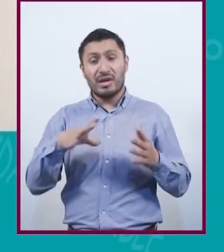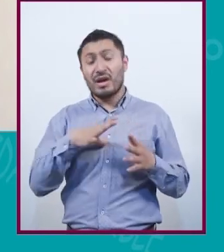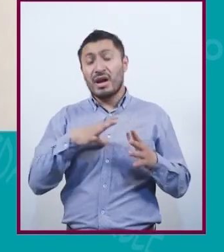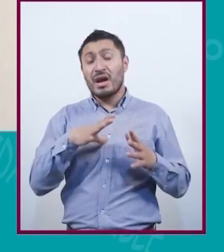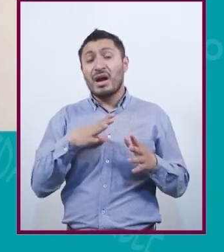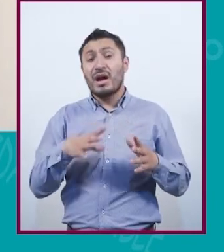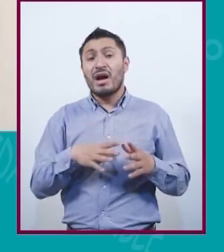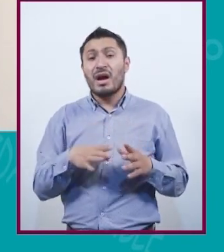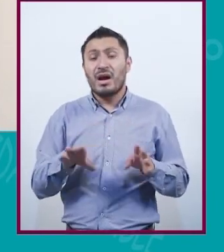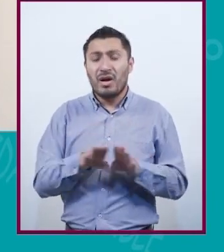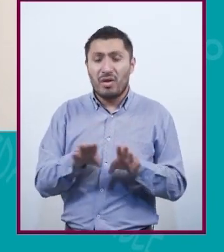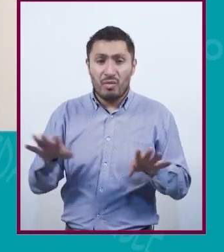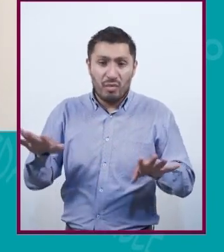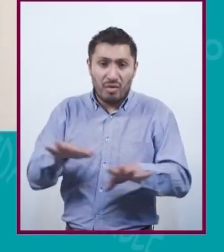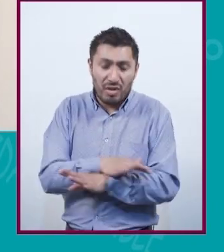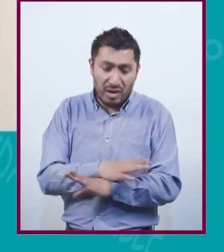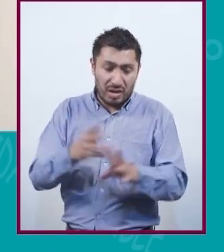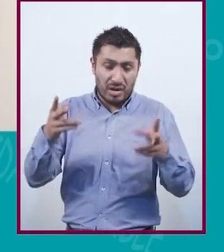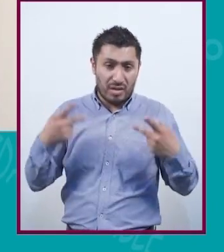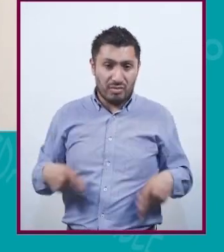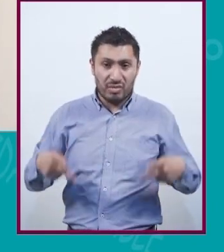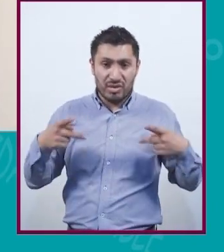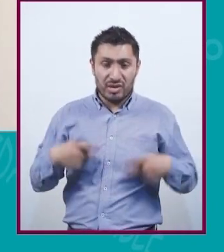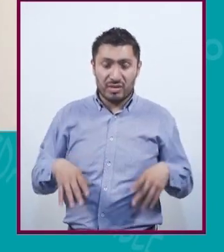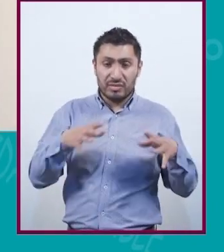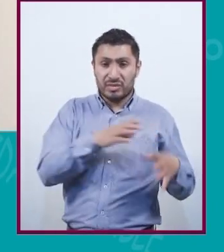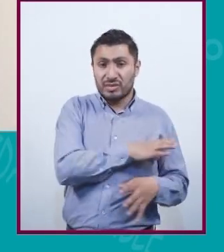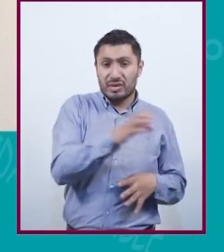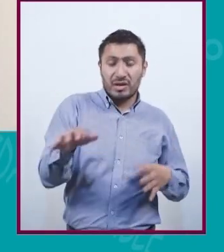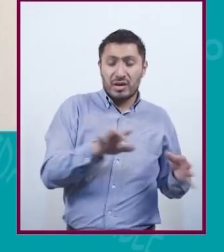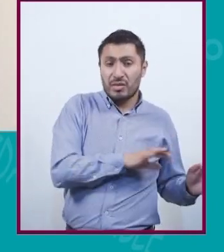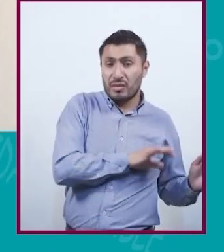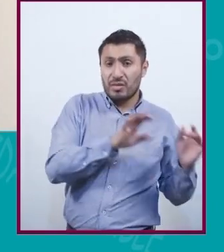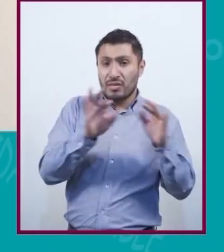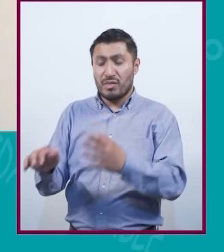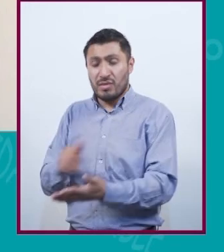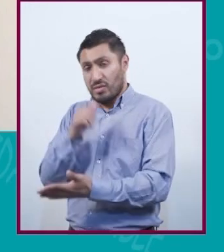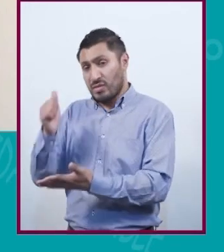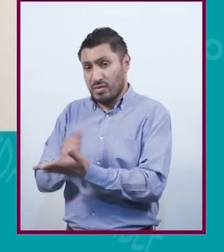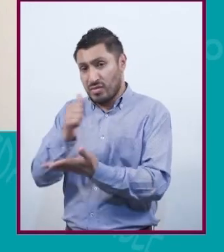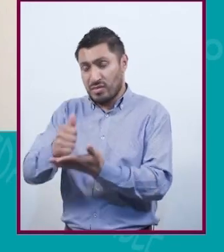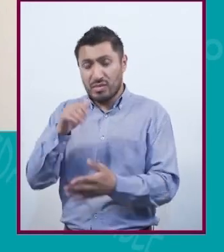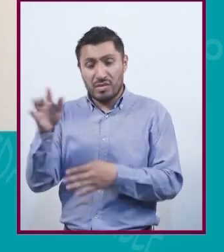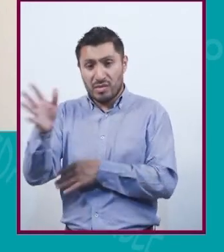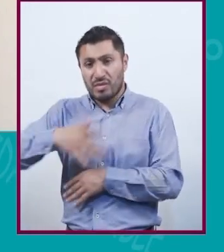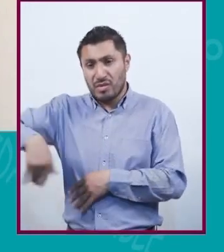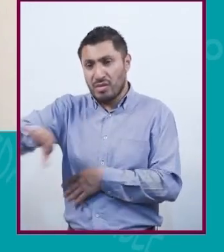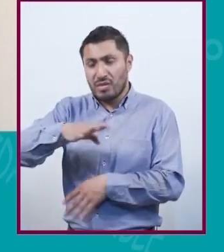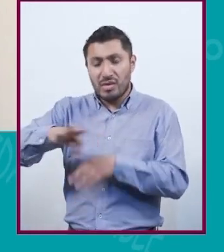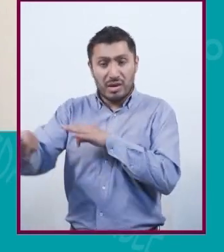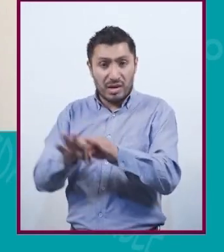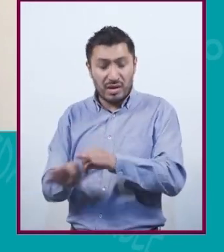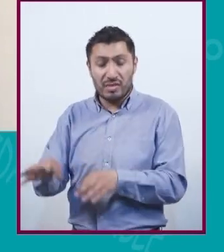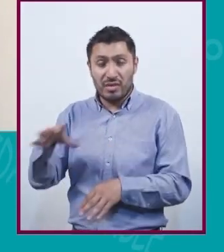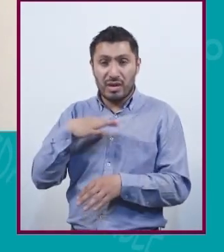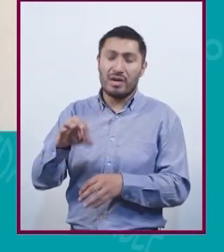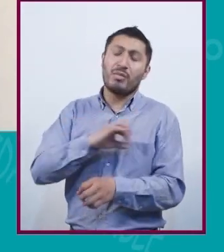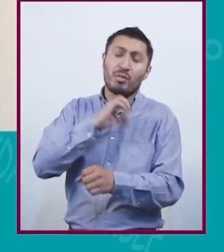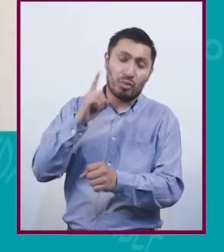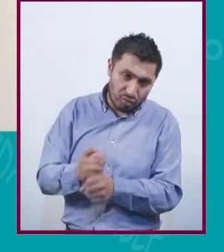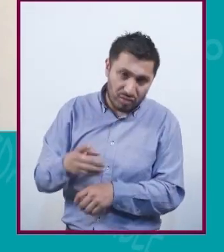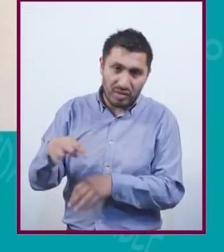desarrollo tecnológico, en el que se da una migración poblacional del campo a las ciudades en busca de